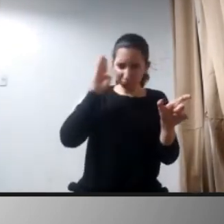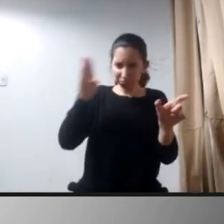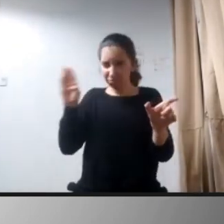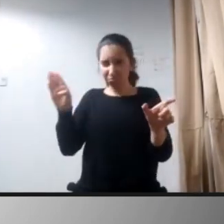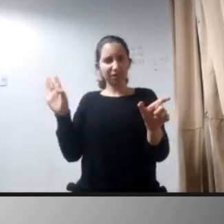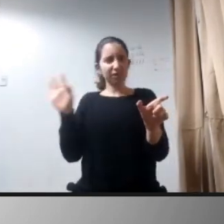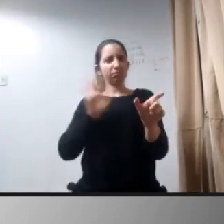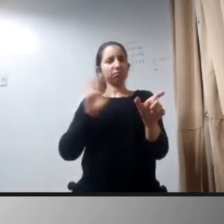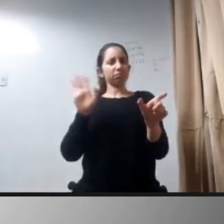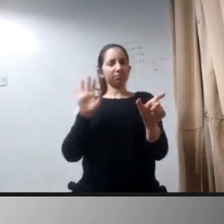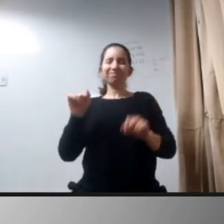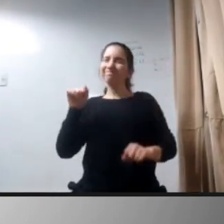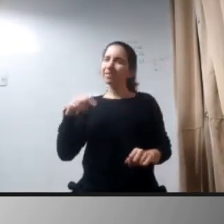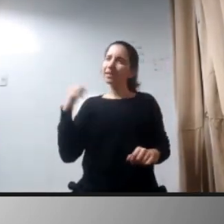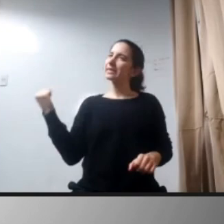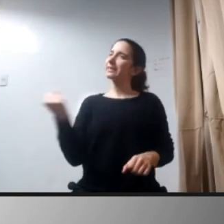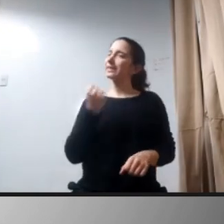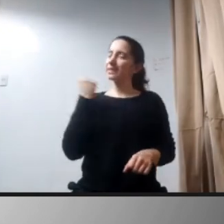en casos